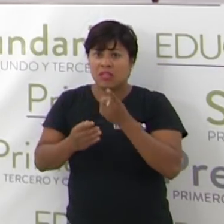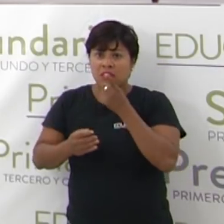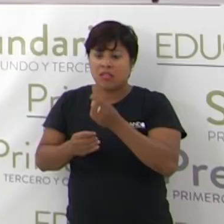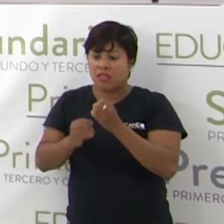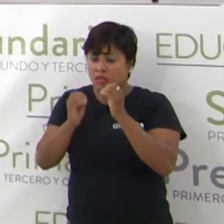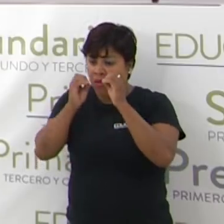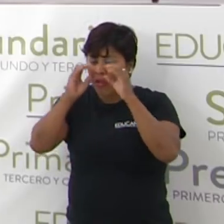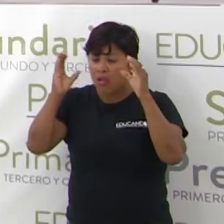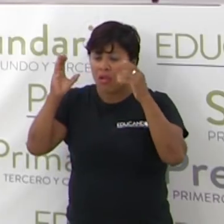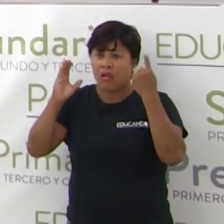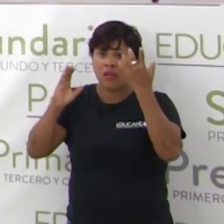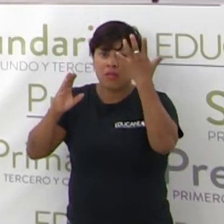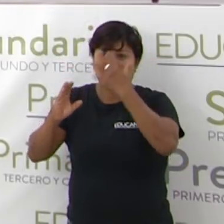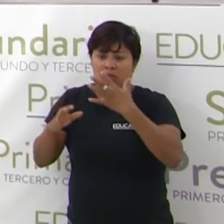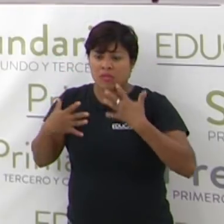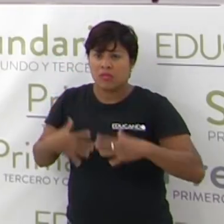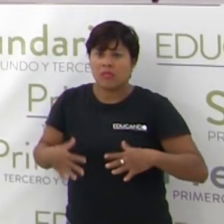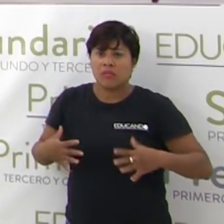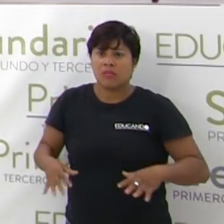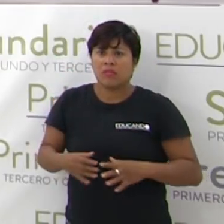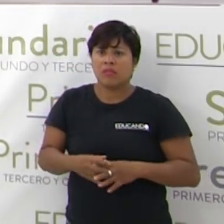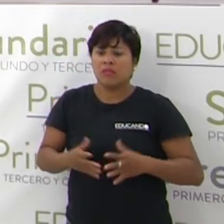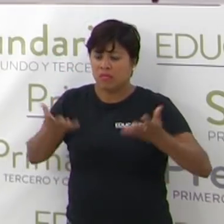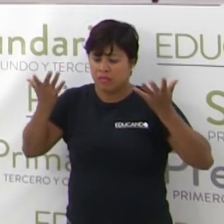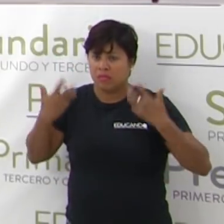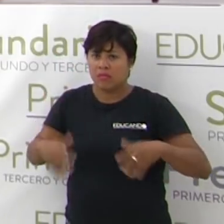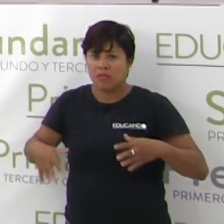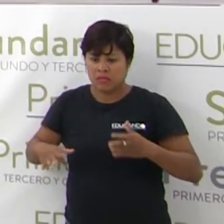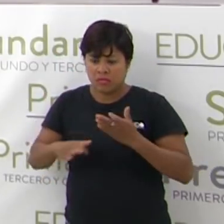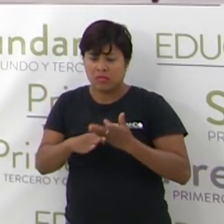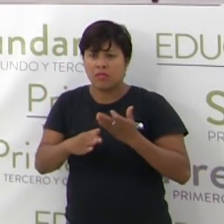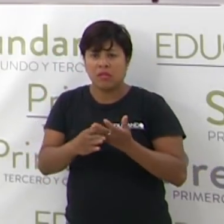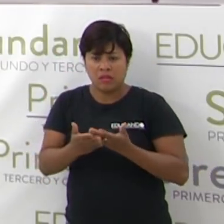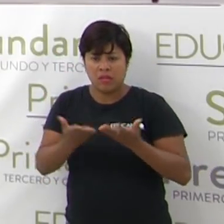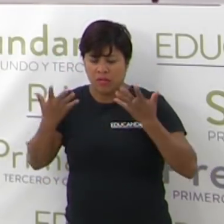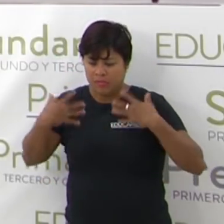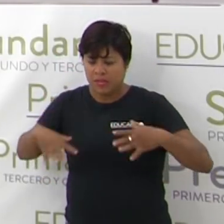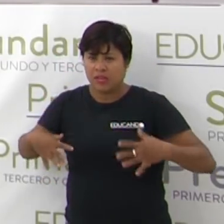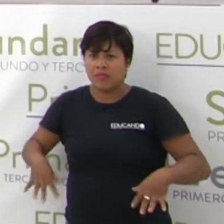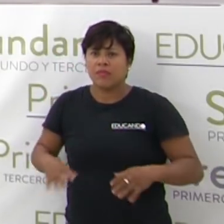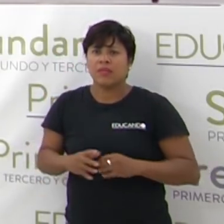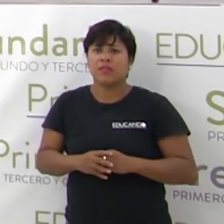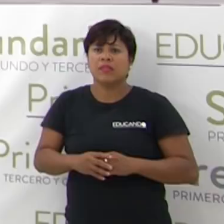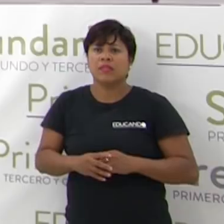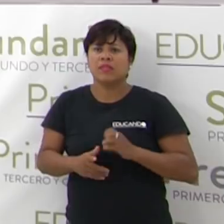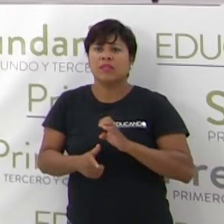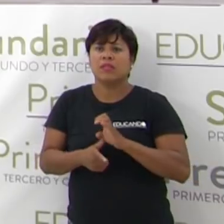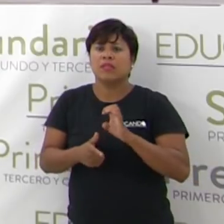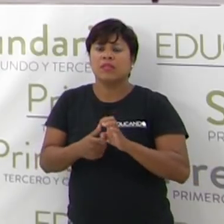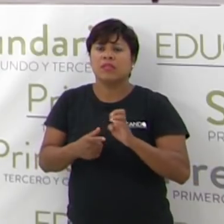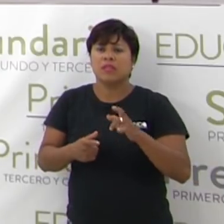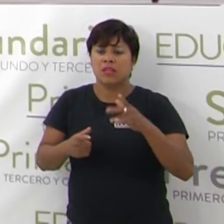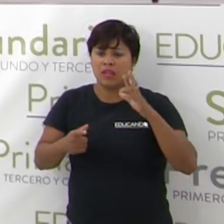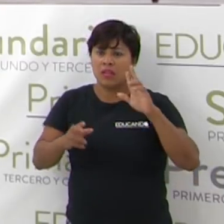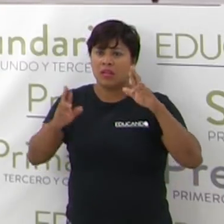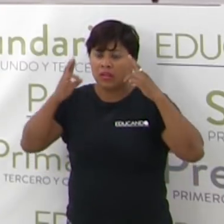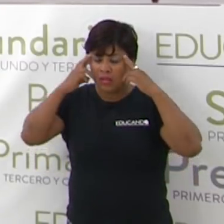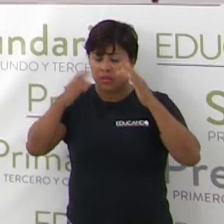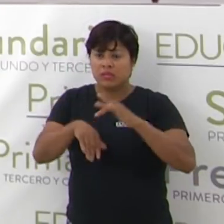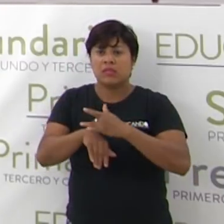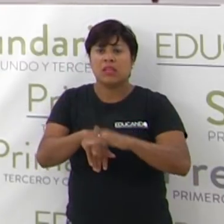qué precioso traje! Pónganmelo en este preciso momento. Entonces el rey se